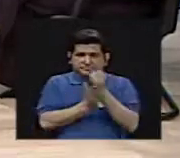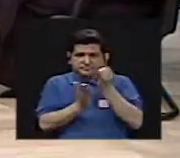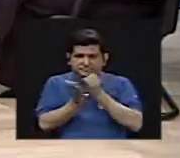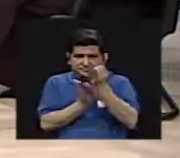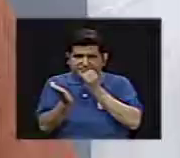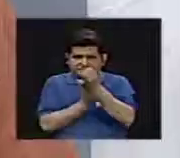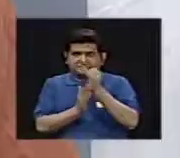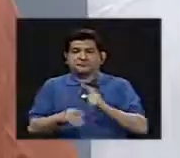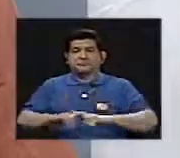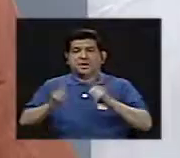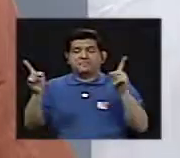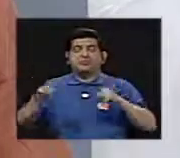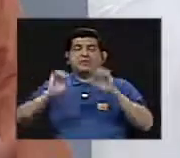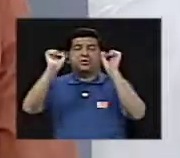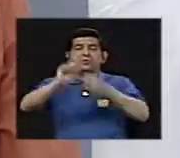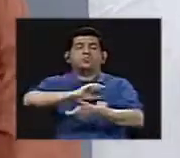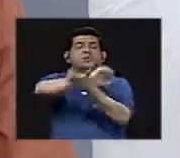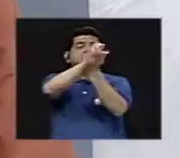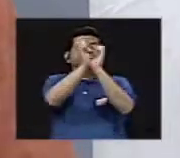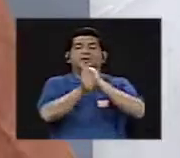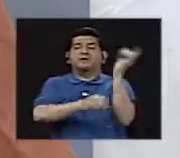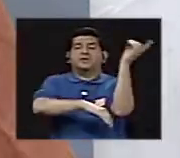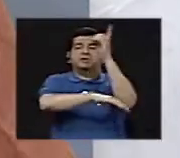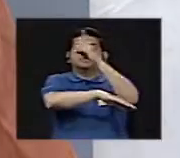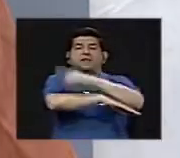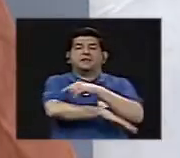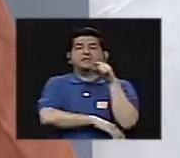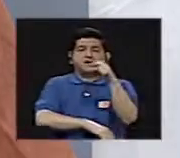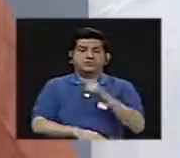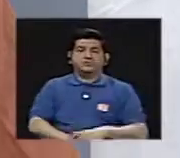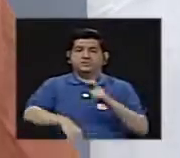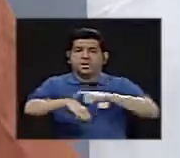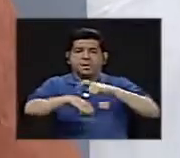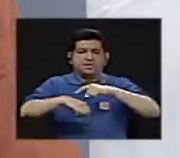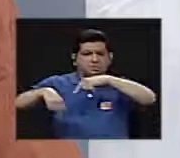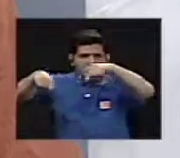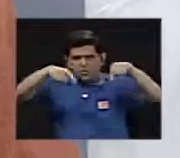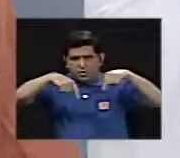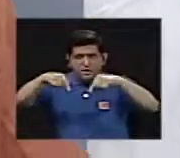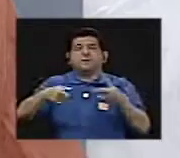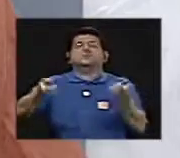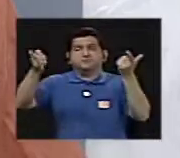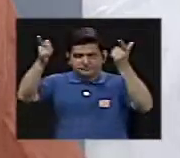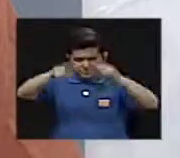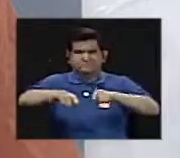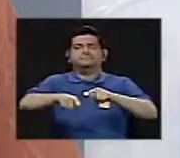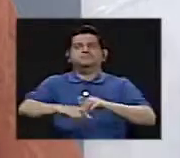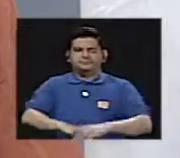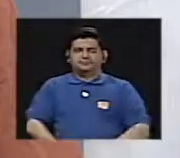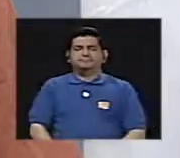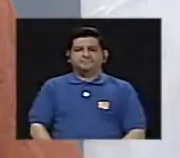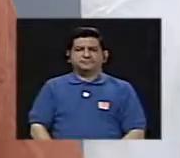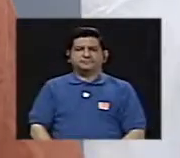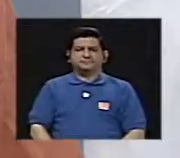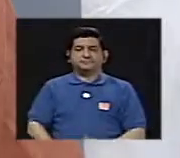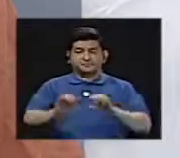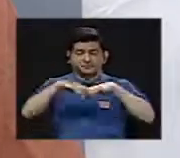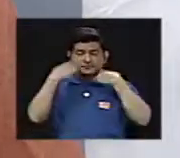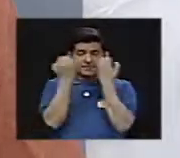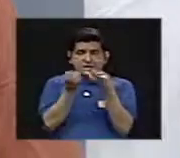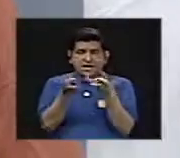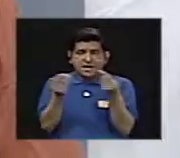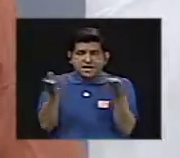investigación, pero eso se te puede transformar el día que estás en grabación, y eso nos pasó. O sea, el equipo de